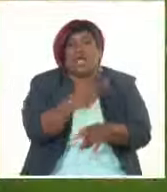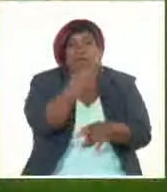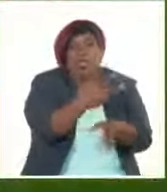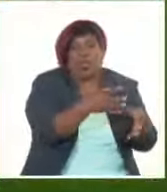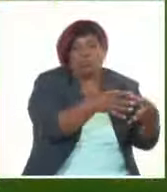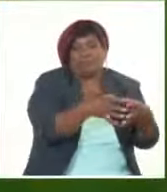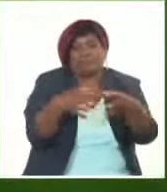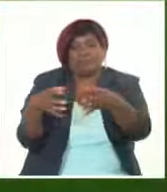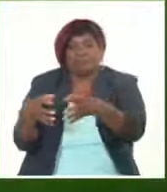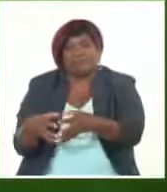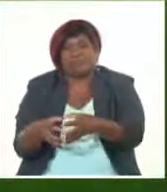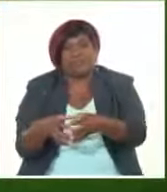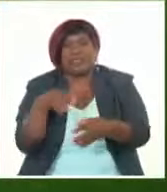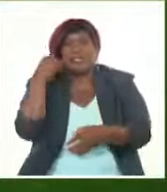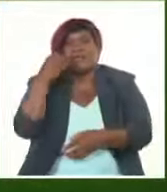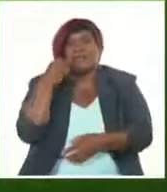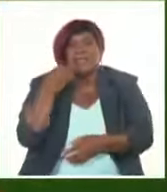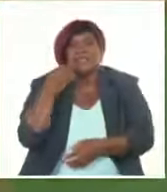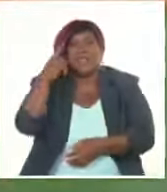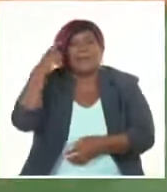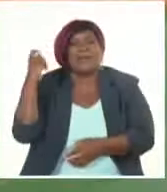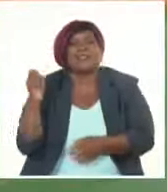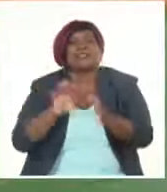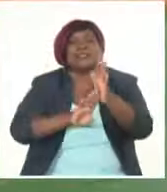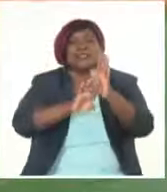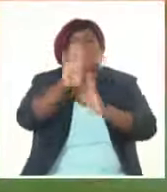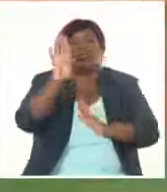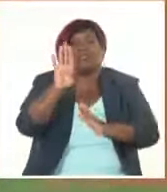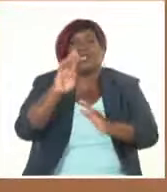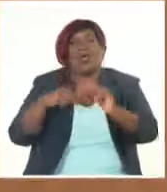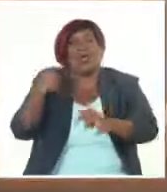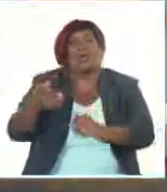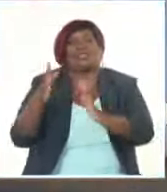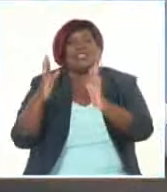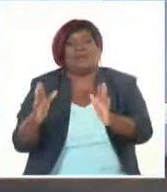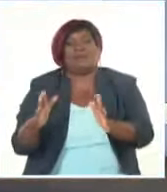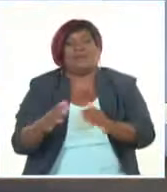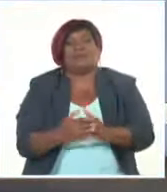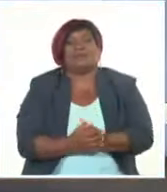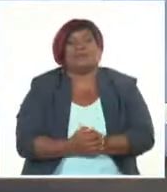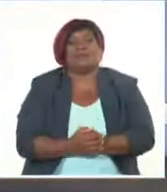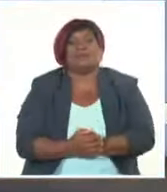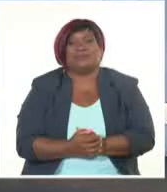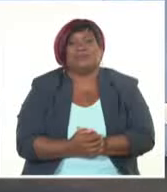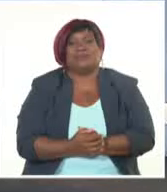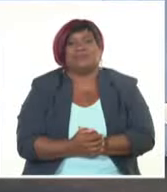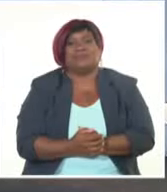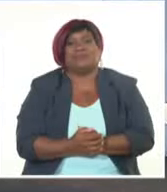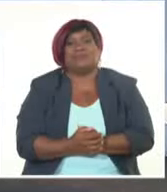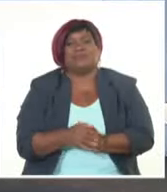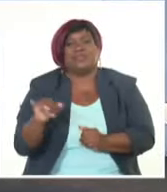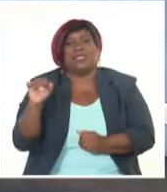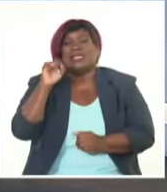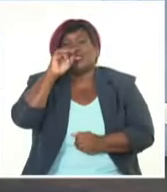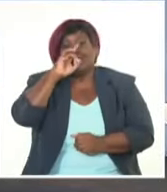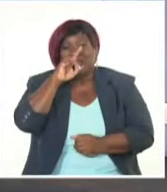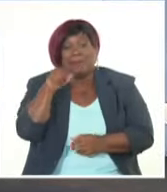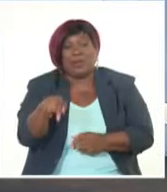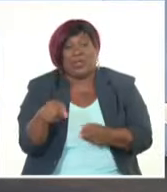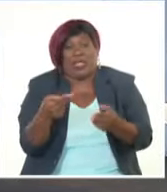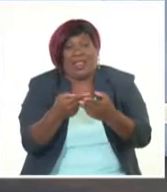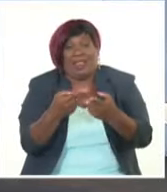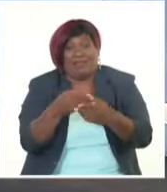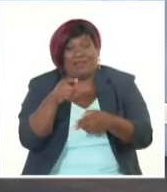del certamen con la misma aspiración de avanzar a la siguiente fase. Y a propósito, al término del encuentro, el colega